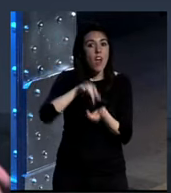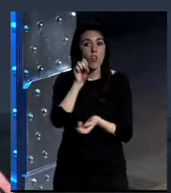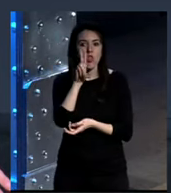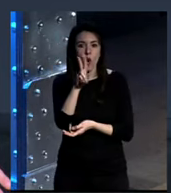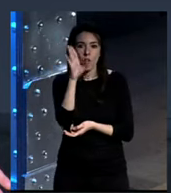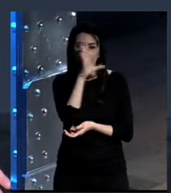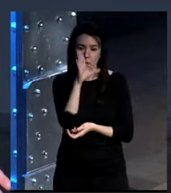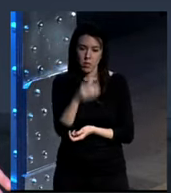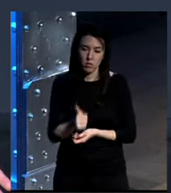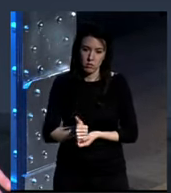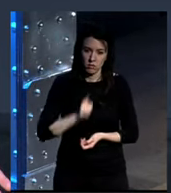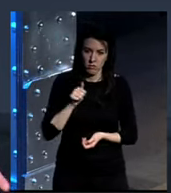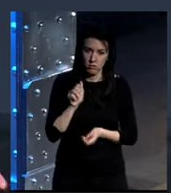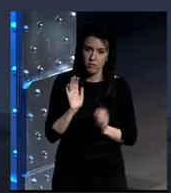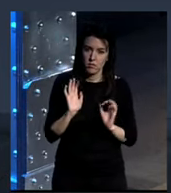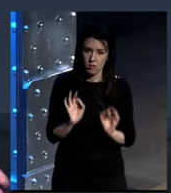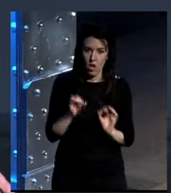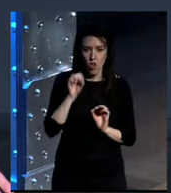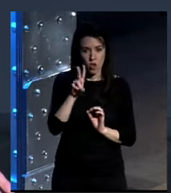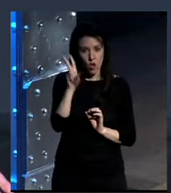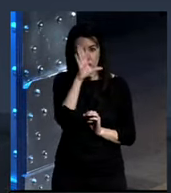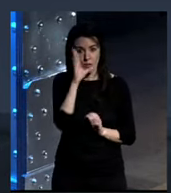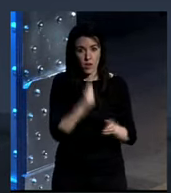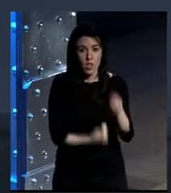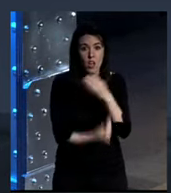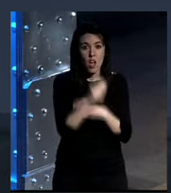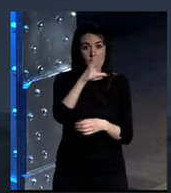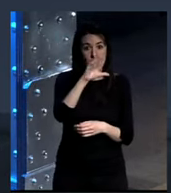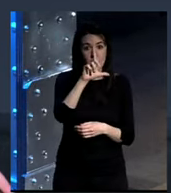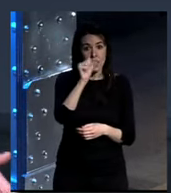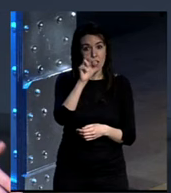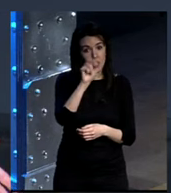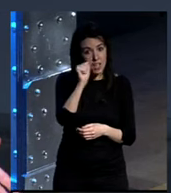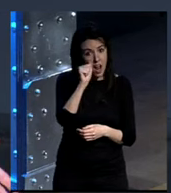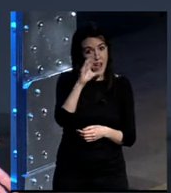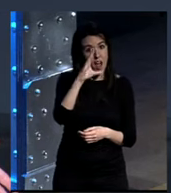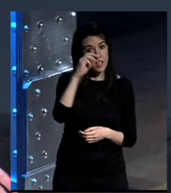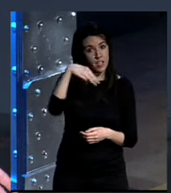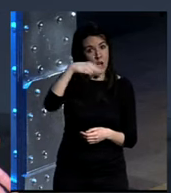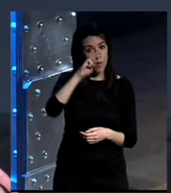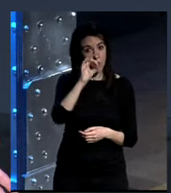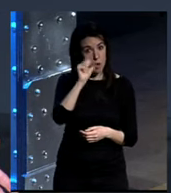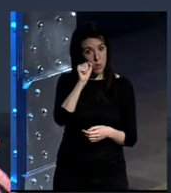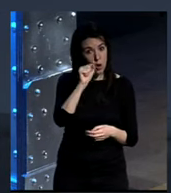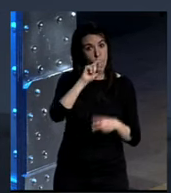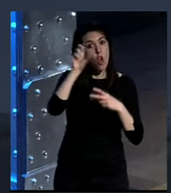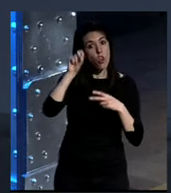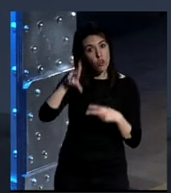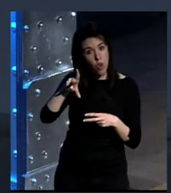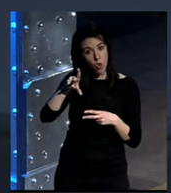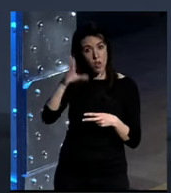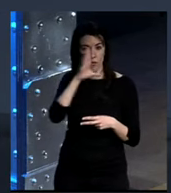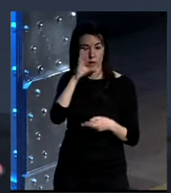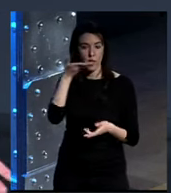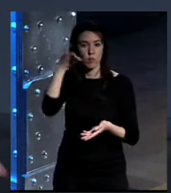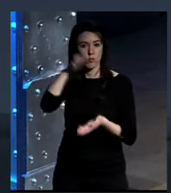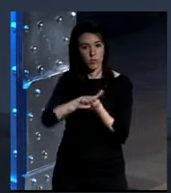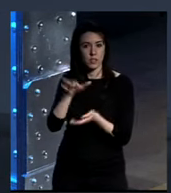Qué casualidad, el 12 de febrero nace Clara Campoamor y el día 12 de febrero fallece Sebastián Oliver.